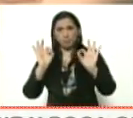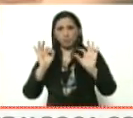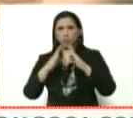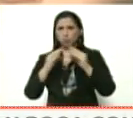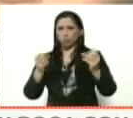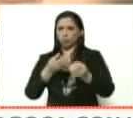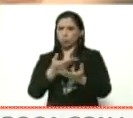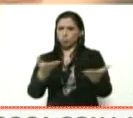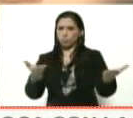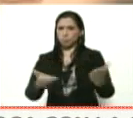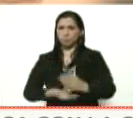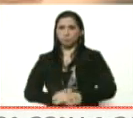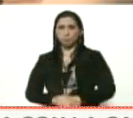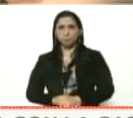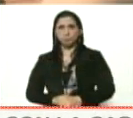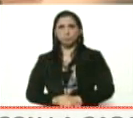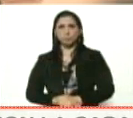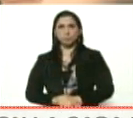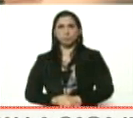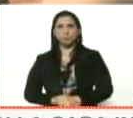todos, a todos y a todas.